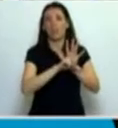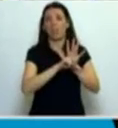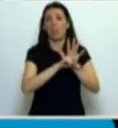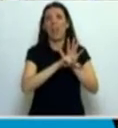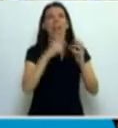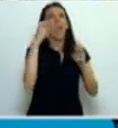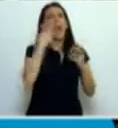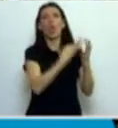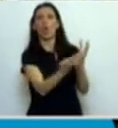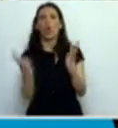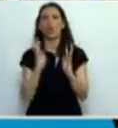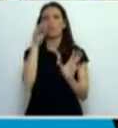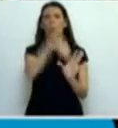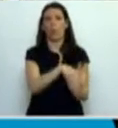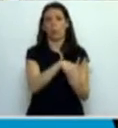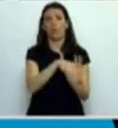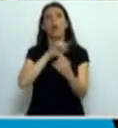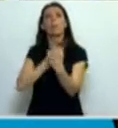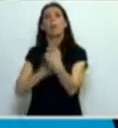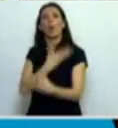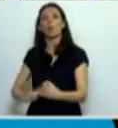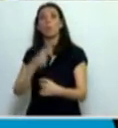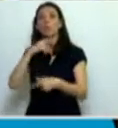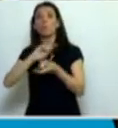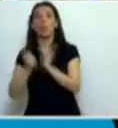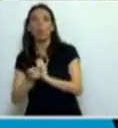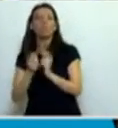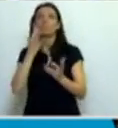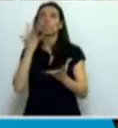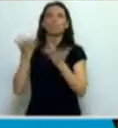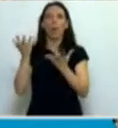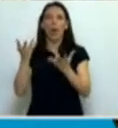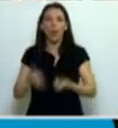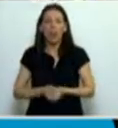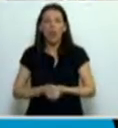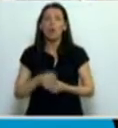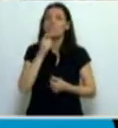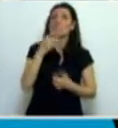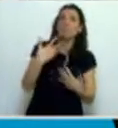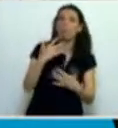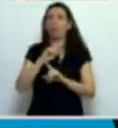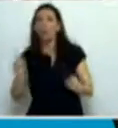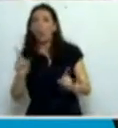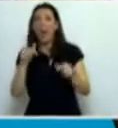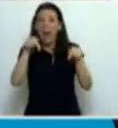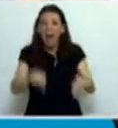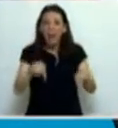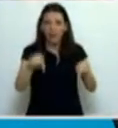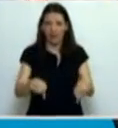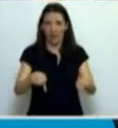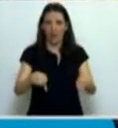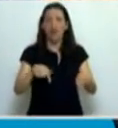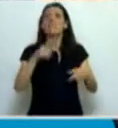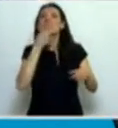el Congreso y que si el Poder Ejecutivo decide modificarla por motivos plausibles o no plausibles, el lugar para discutir